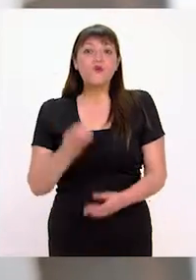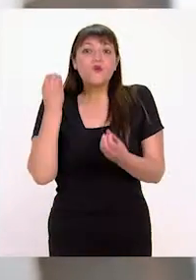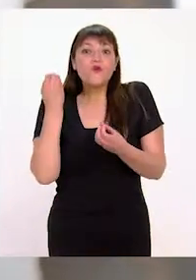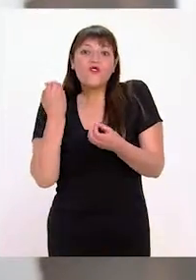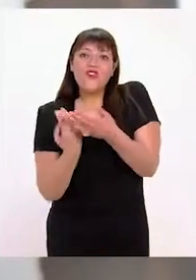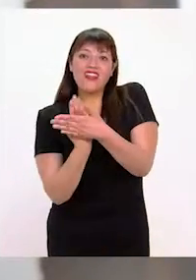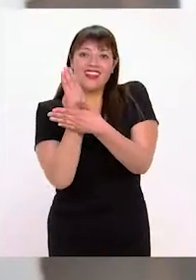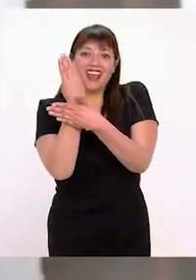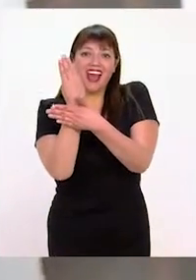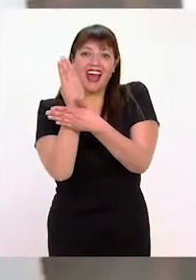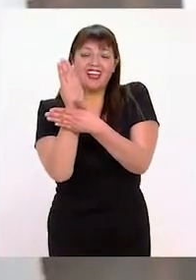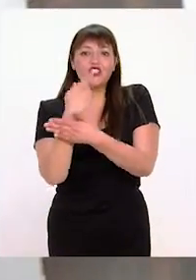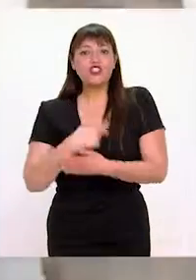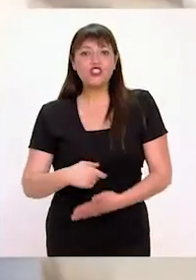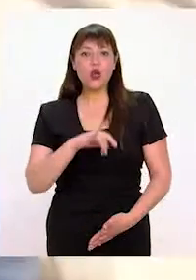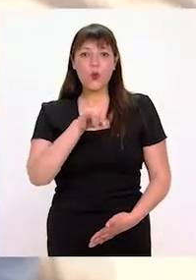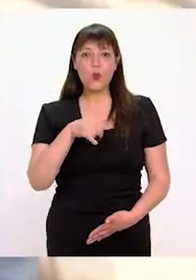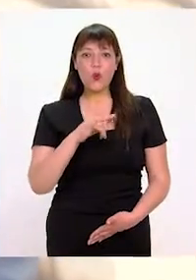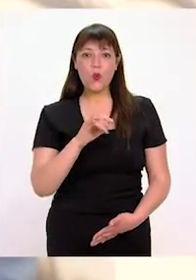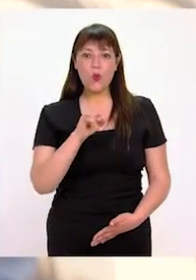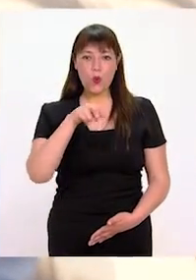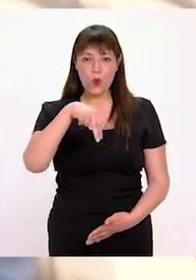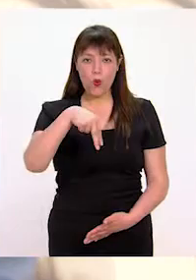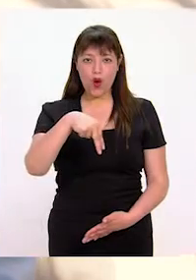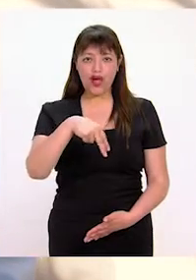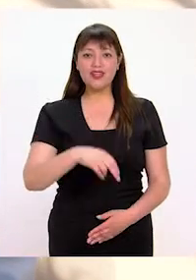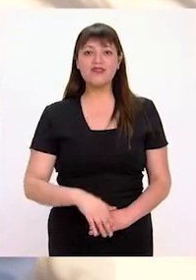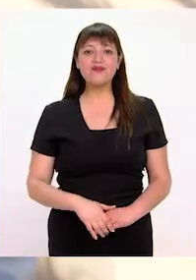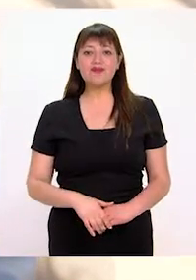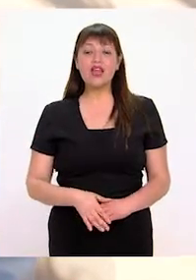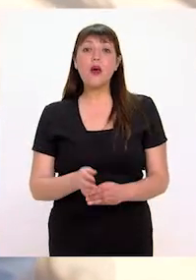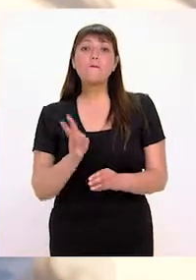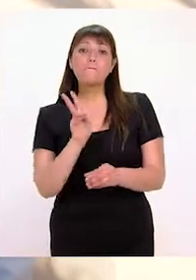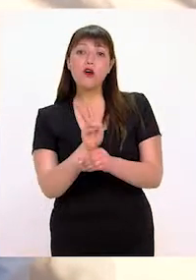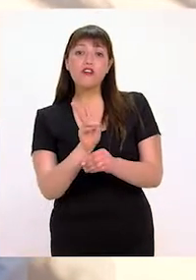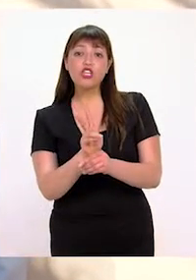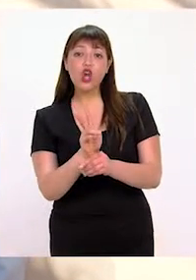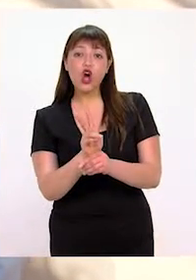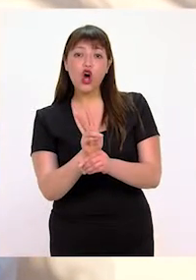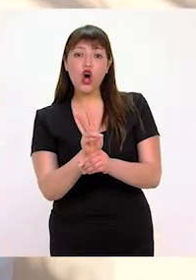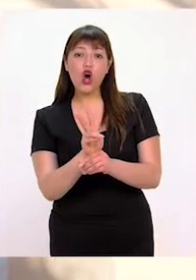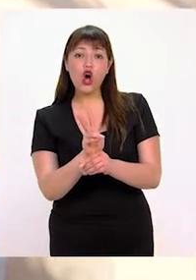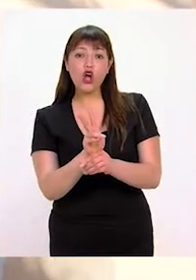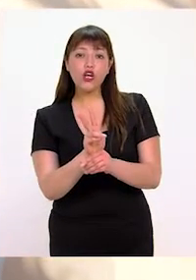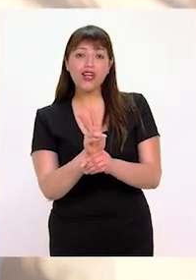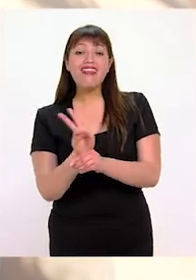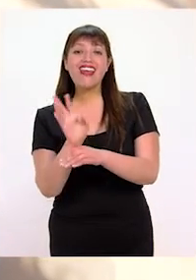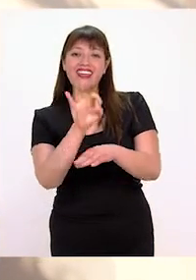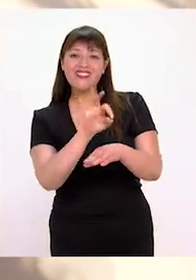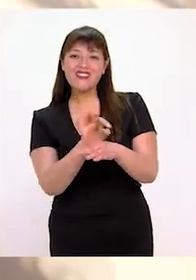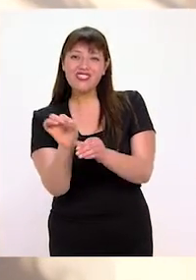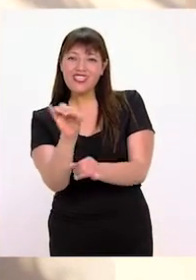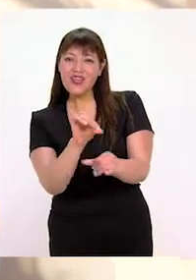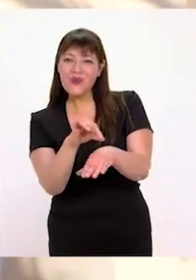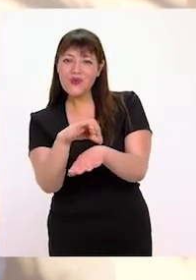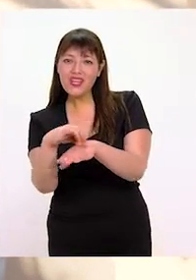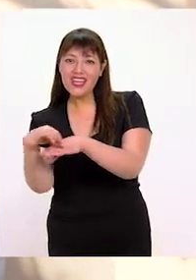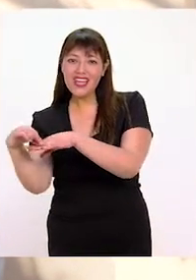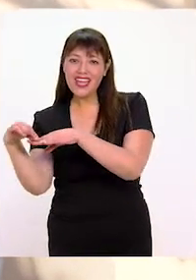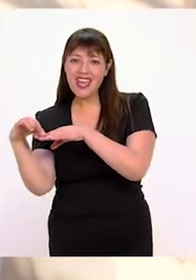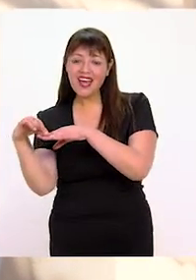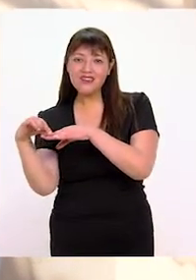Buenos días, yo soy Juan Arrastoa de Lustondo, profesor de cirugía y encargado